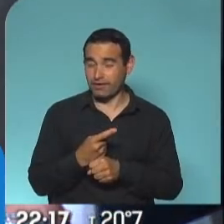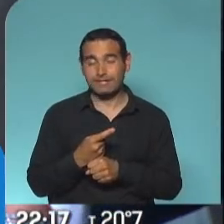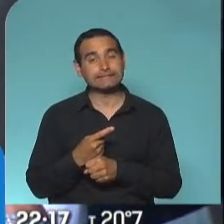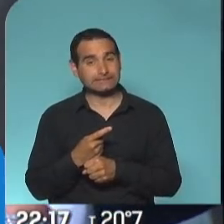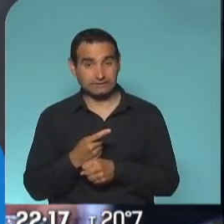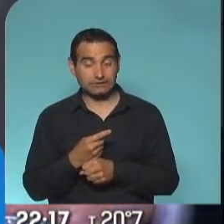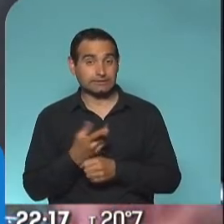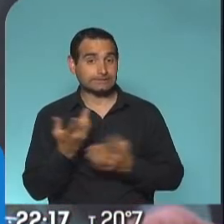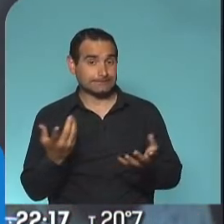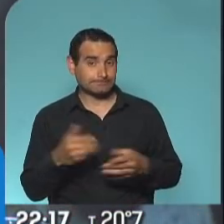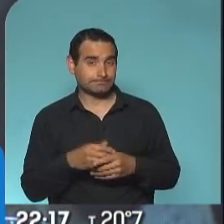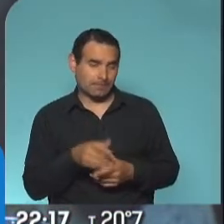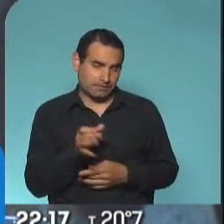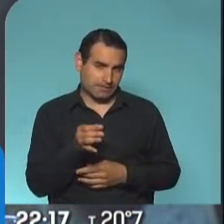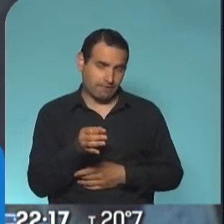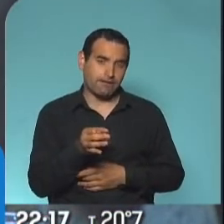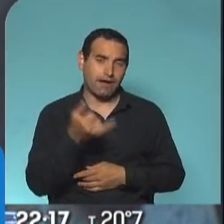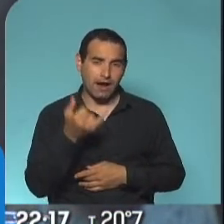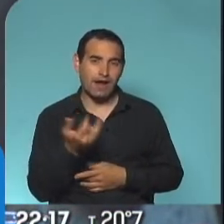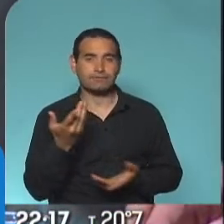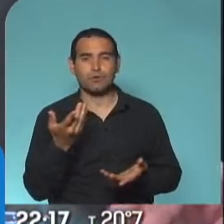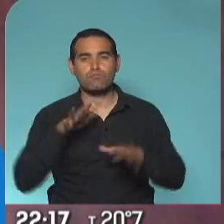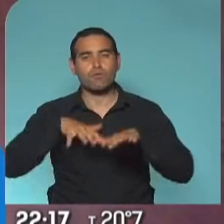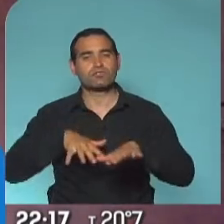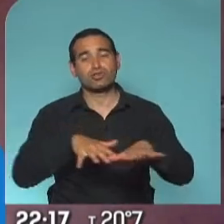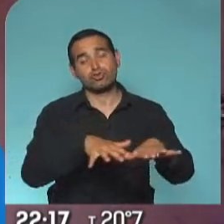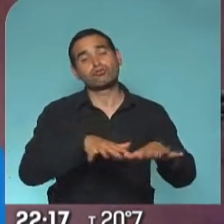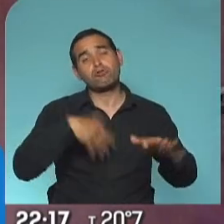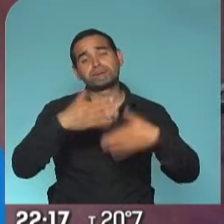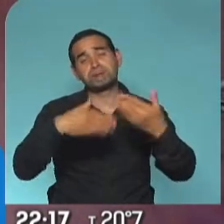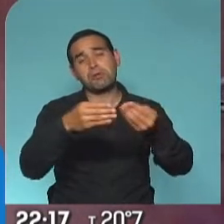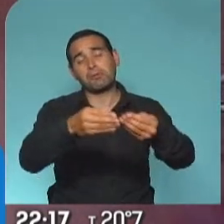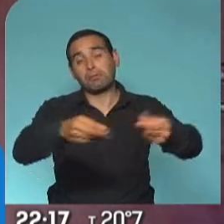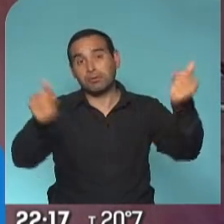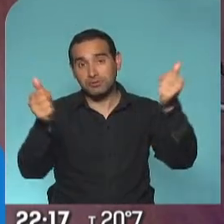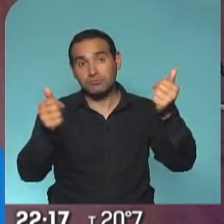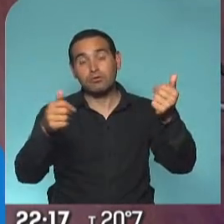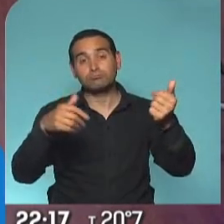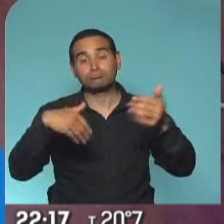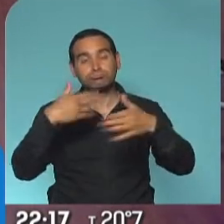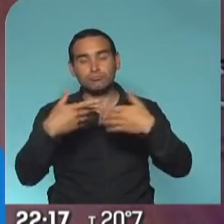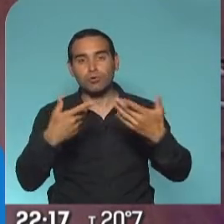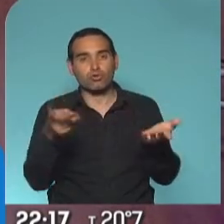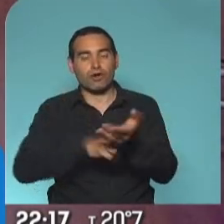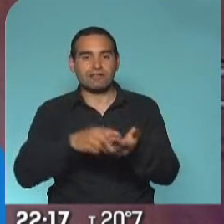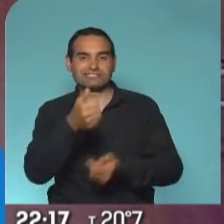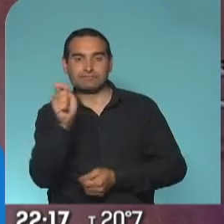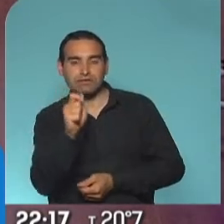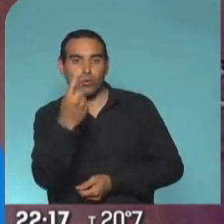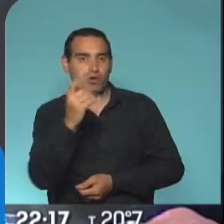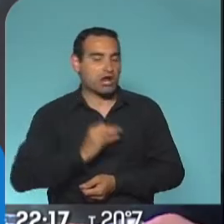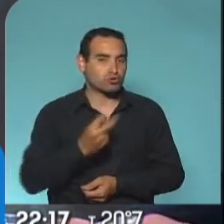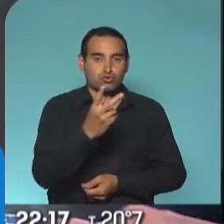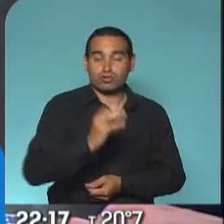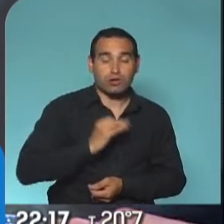se sostiene, también sabemos que hay ciclos de movilización que a veces se apagan, digamos, ¿no? Y de repente vuelven a surgir dentro de 6 meses, dentro de un año, dentro de